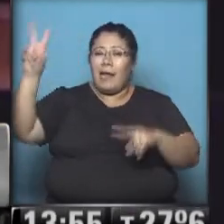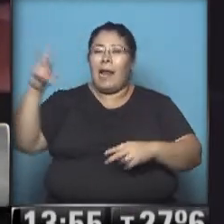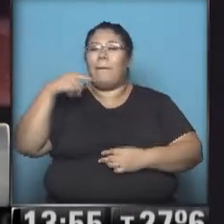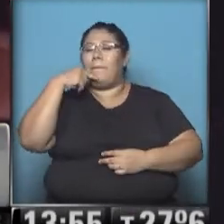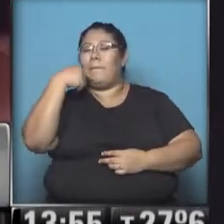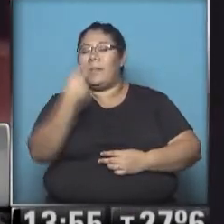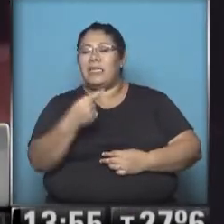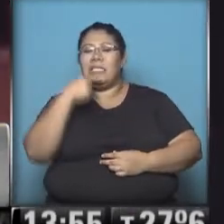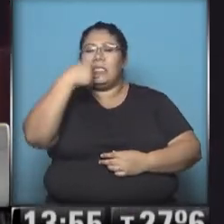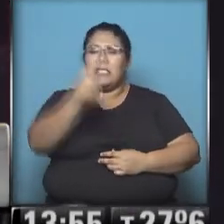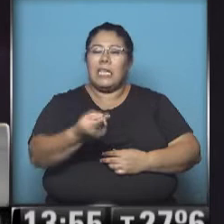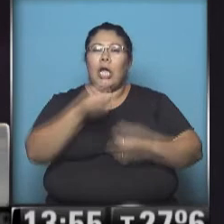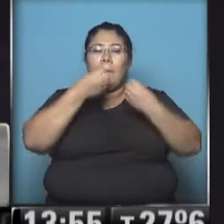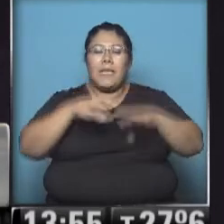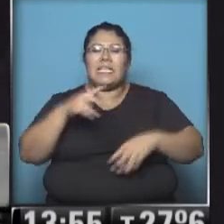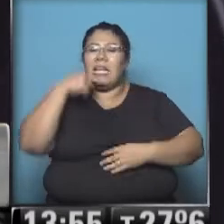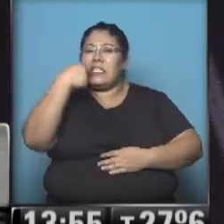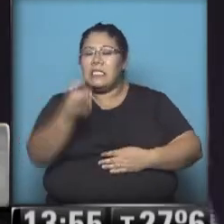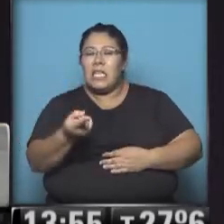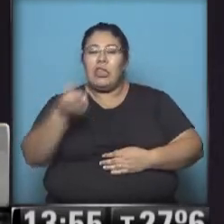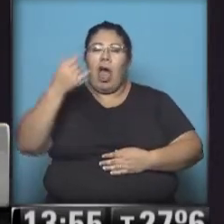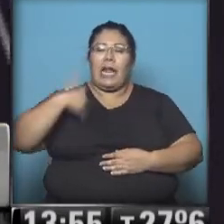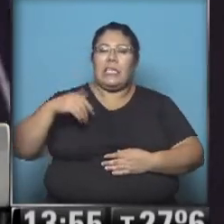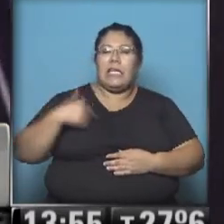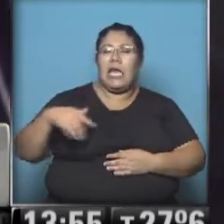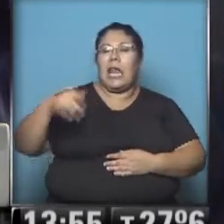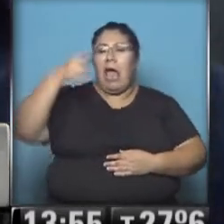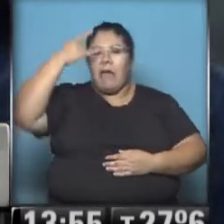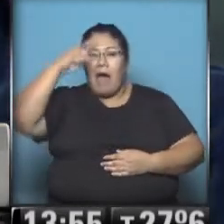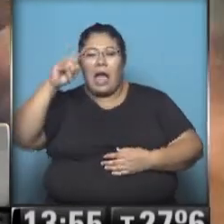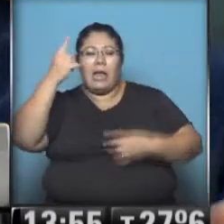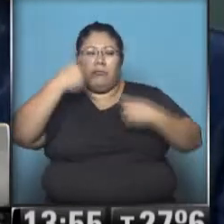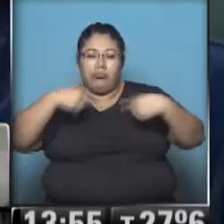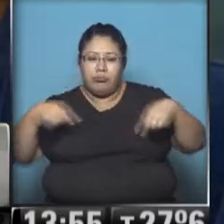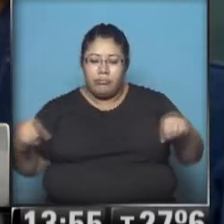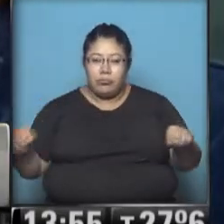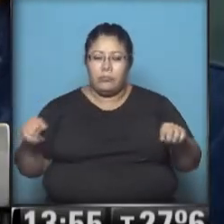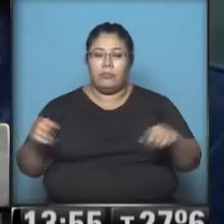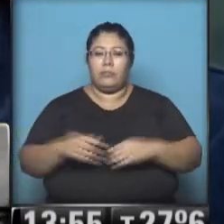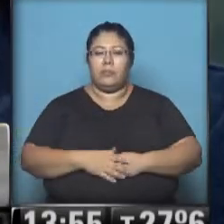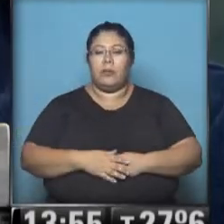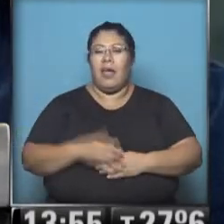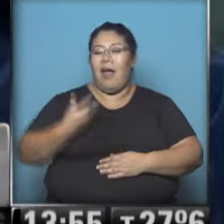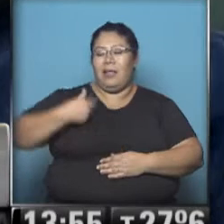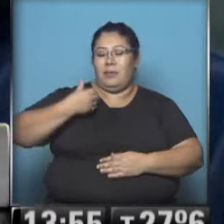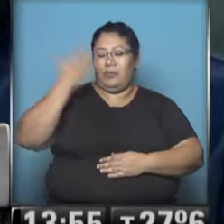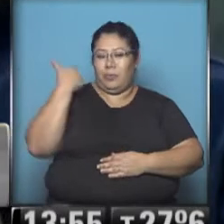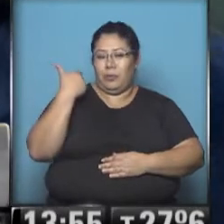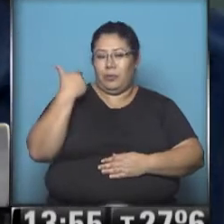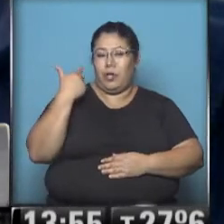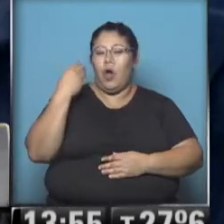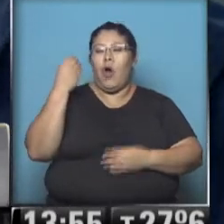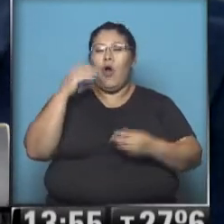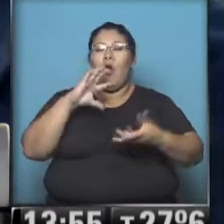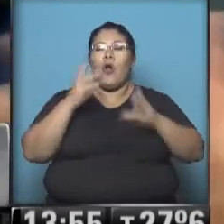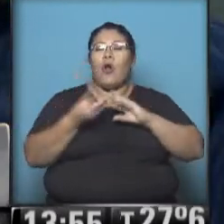ganadero hay tantas vacas y todos datos de del manual del colegio lo que es lo que nos sucedía como llegamos ahí